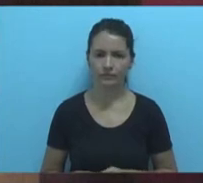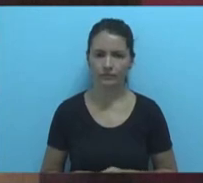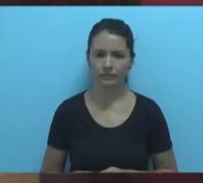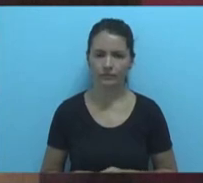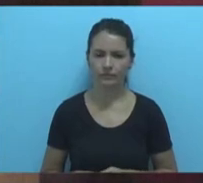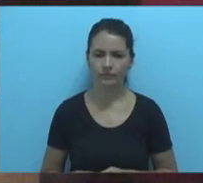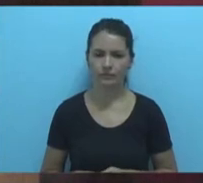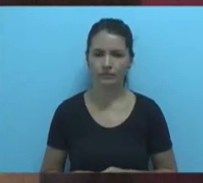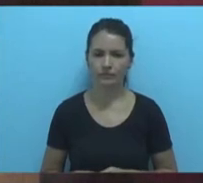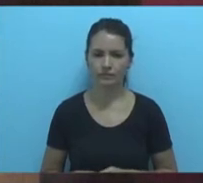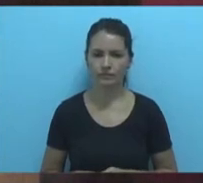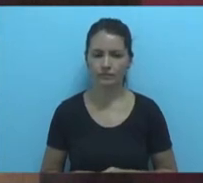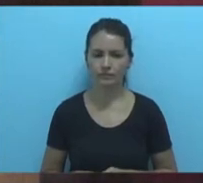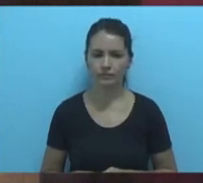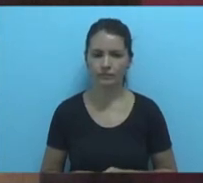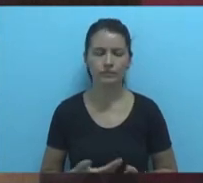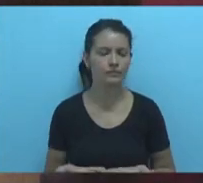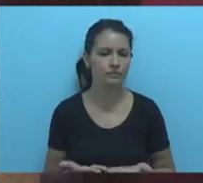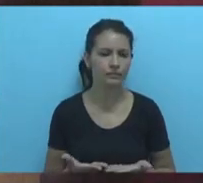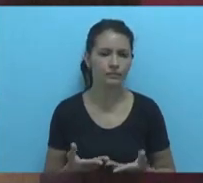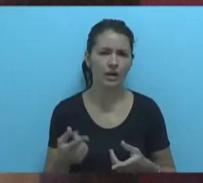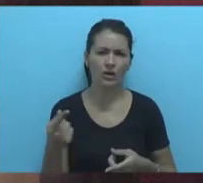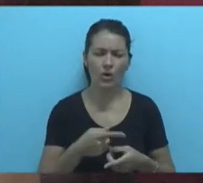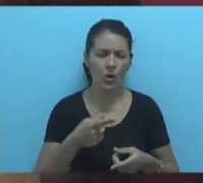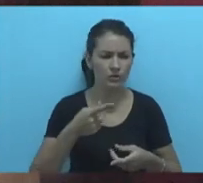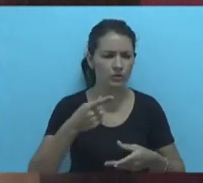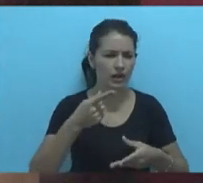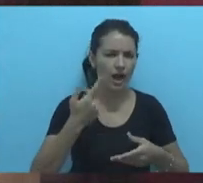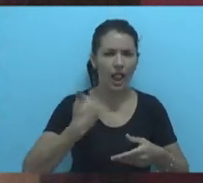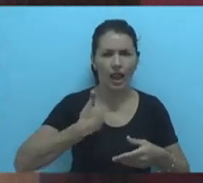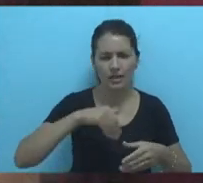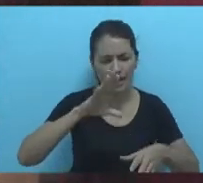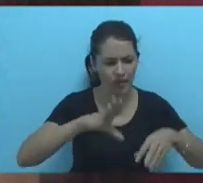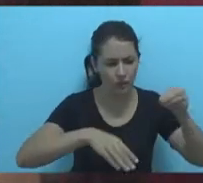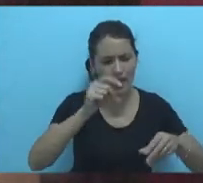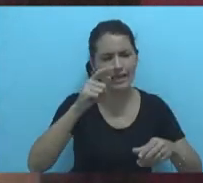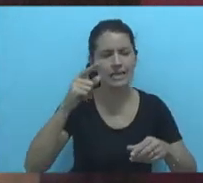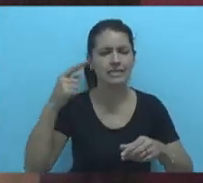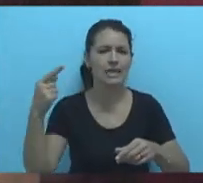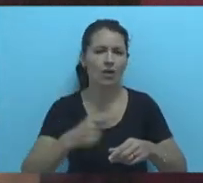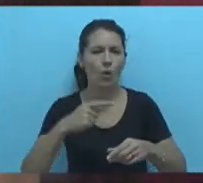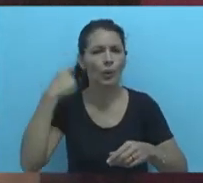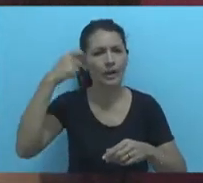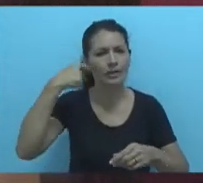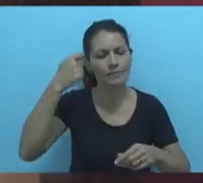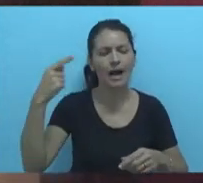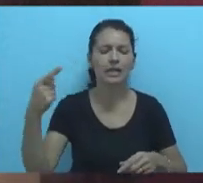no solamente de la naturaleza, de la vegetación, de las especies animales, sino también